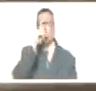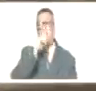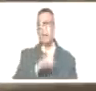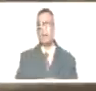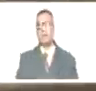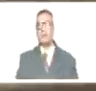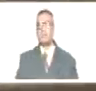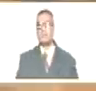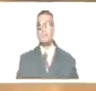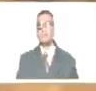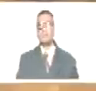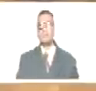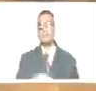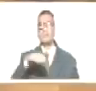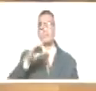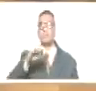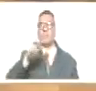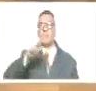Cristóbal.